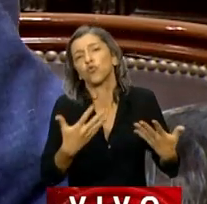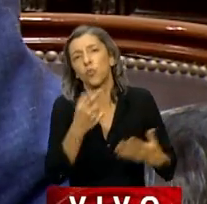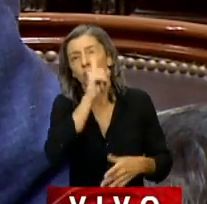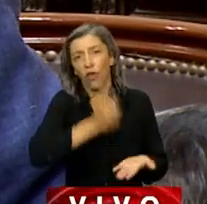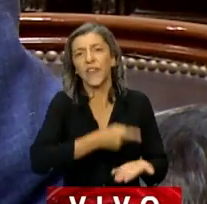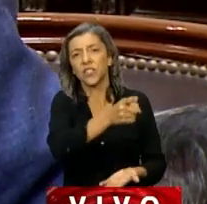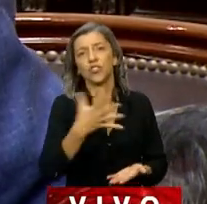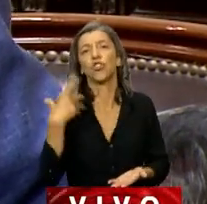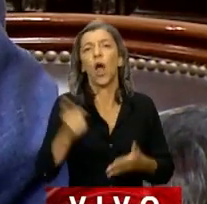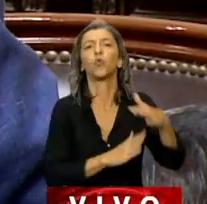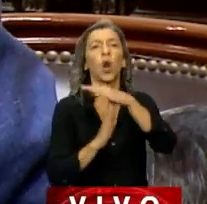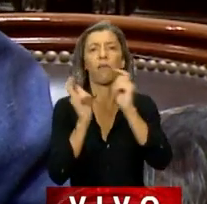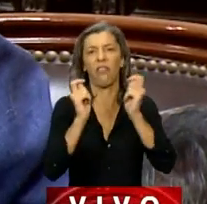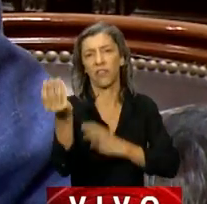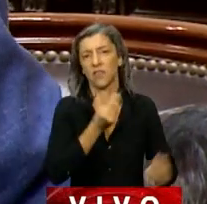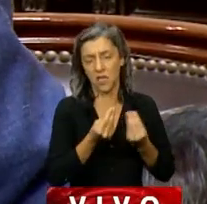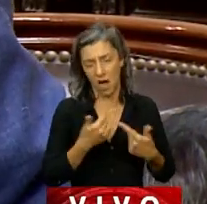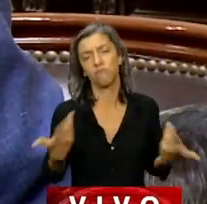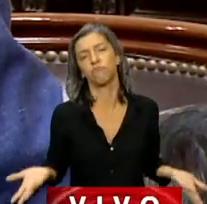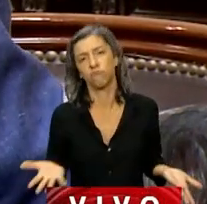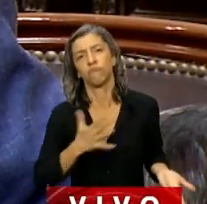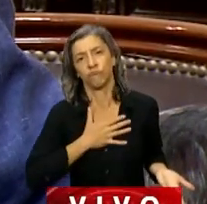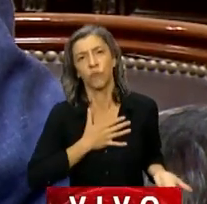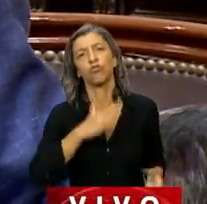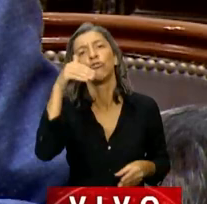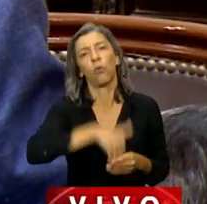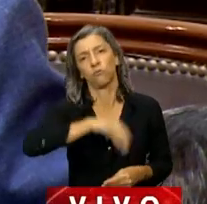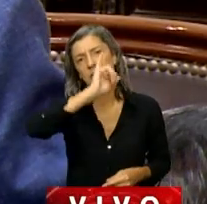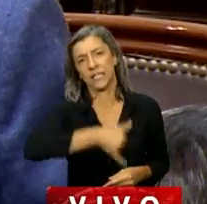Cámara. Esa es nuestra voluntad y en ese sentido está el voto